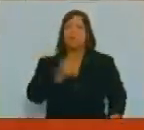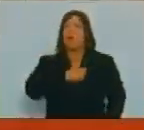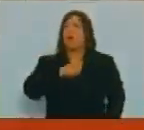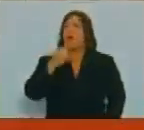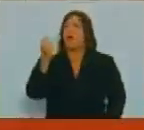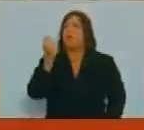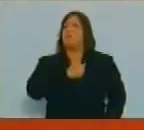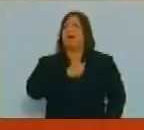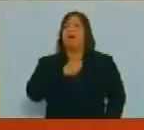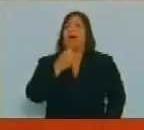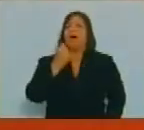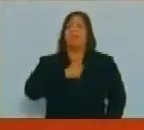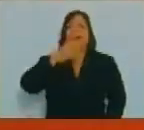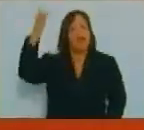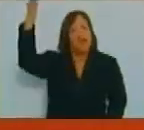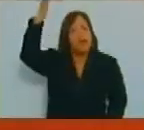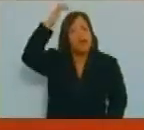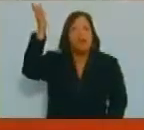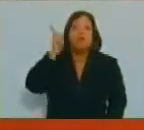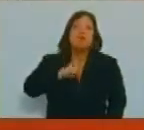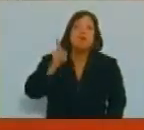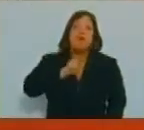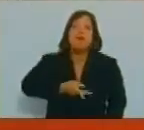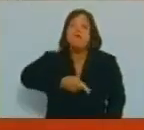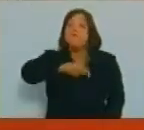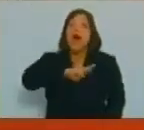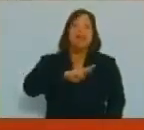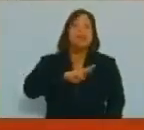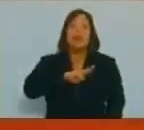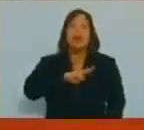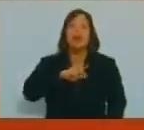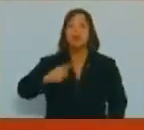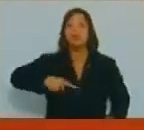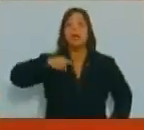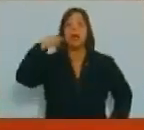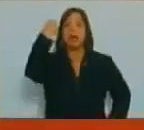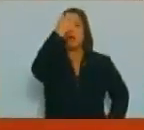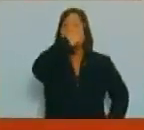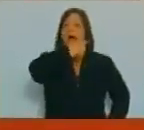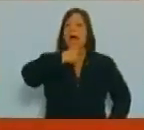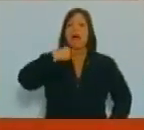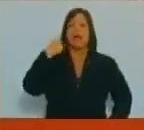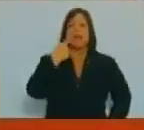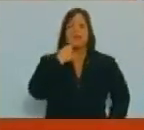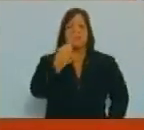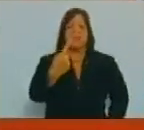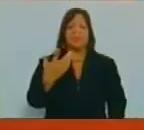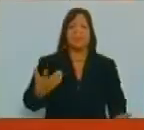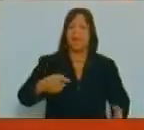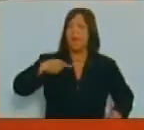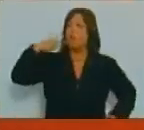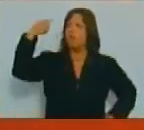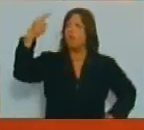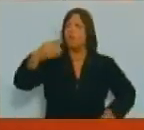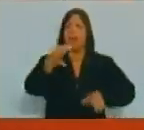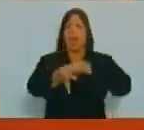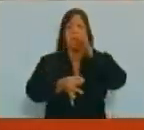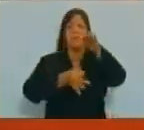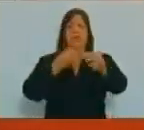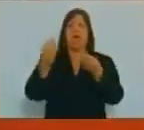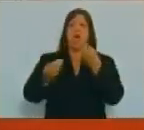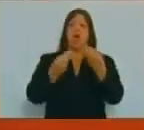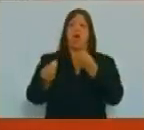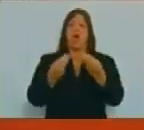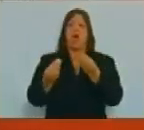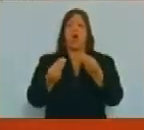pecho entonces ellos salen de una manera inmoral a pretender dar clases de cómo se ha de